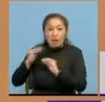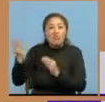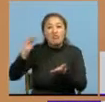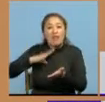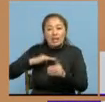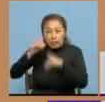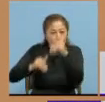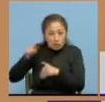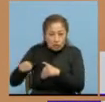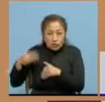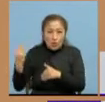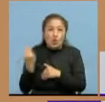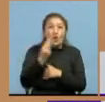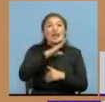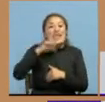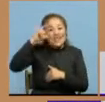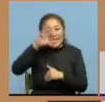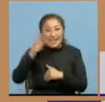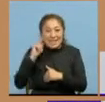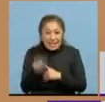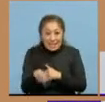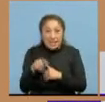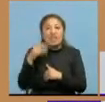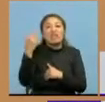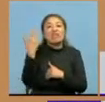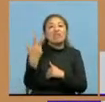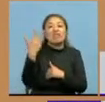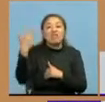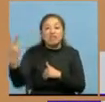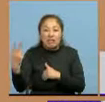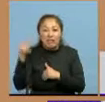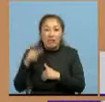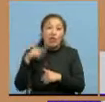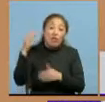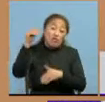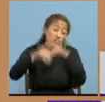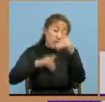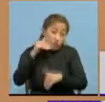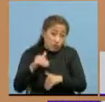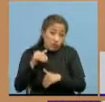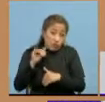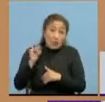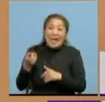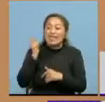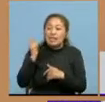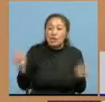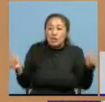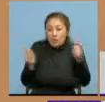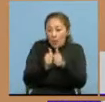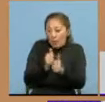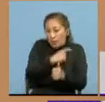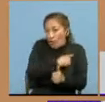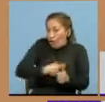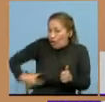de votos para entrar, Alfredo Herry, con 33 votos entre oficialistas, o sea, los que responden a Gerardo Morales, los